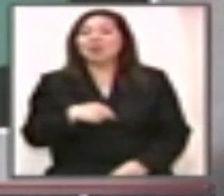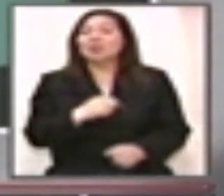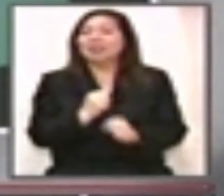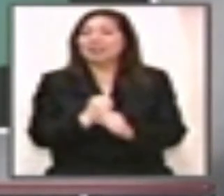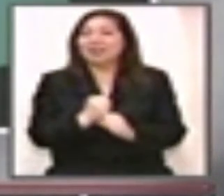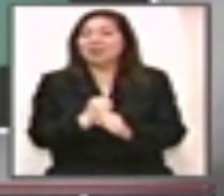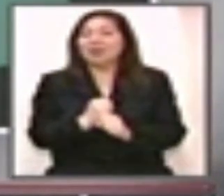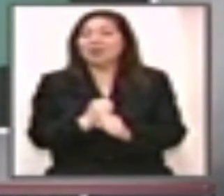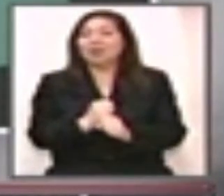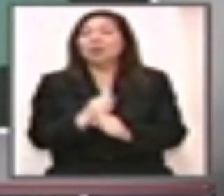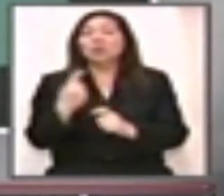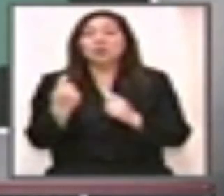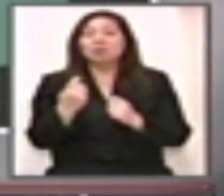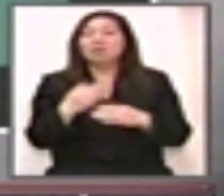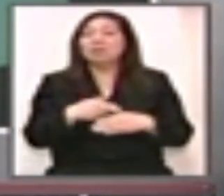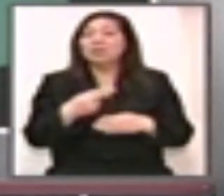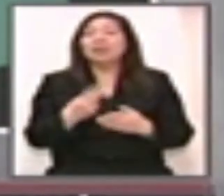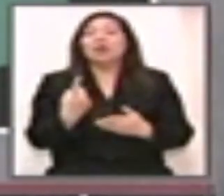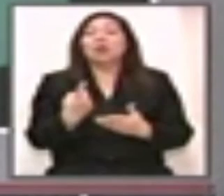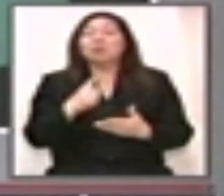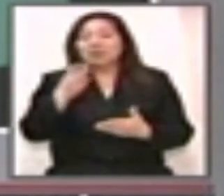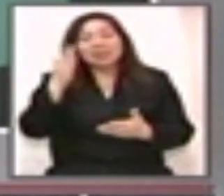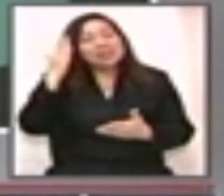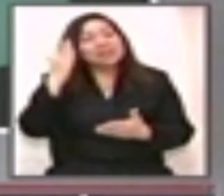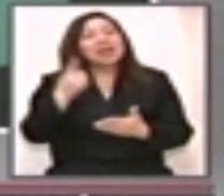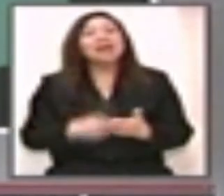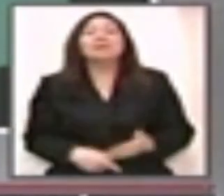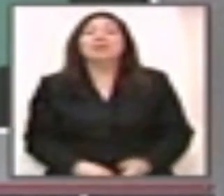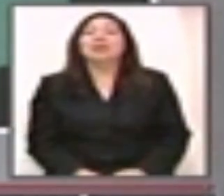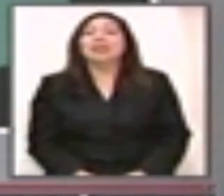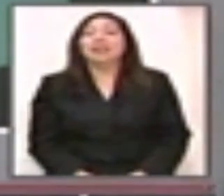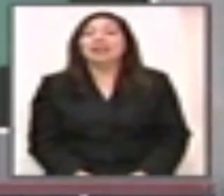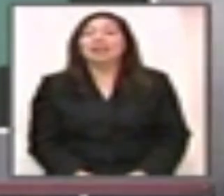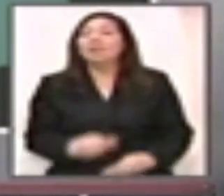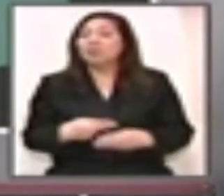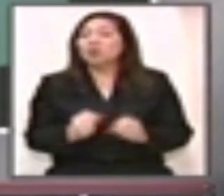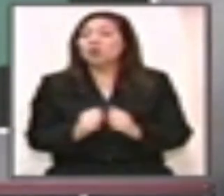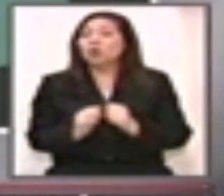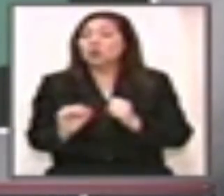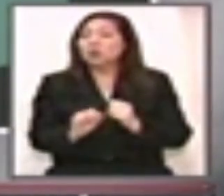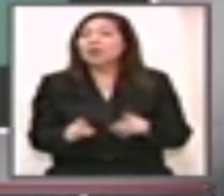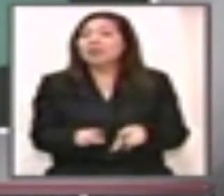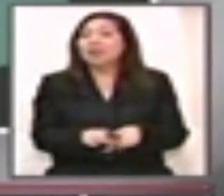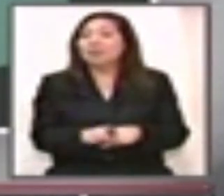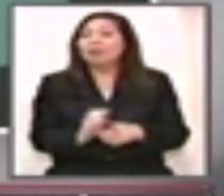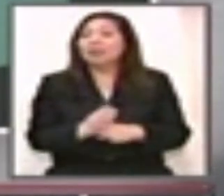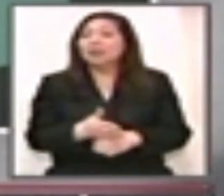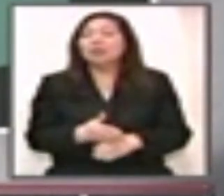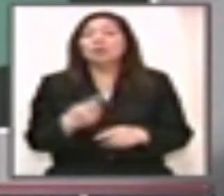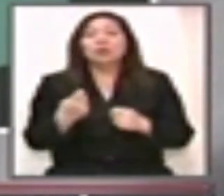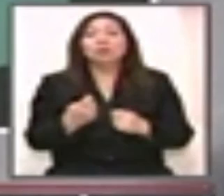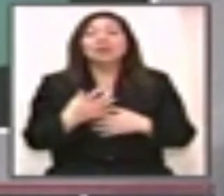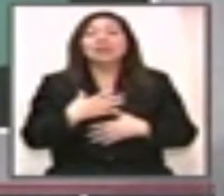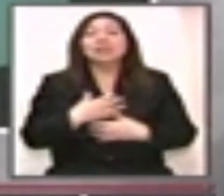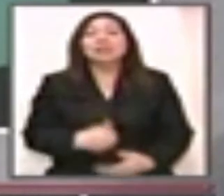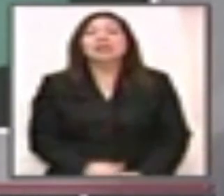trabajar en un turismo de frontera. Como ustedes saben, en la frontera con el sur, nosotros trabajamos a través del turismo de